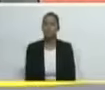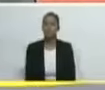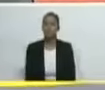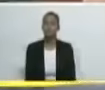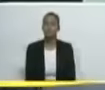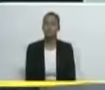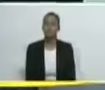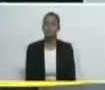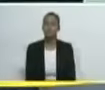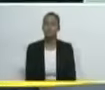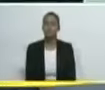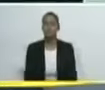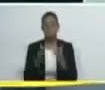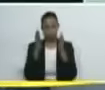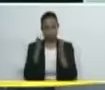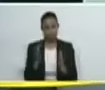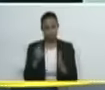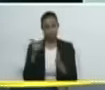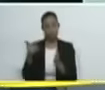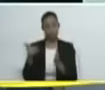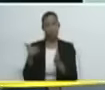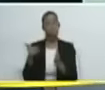Doctor Elvis Amoroso,